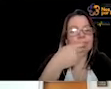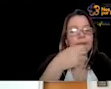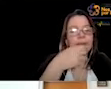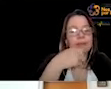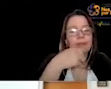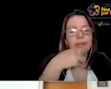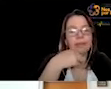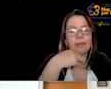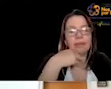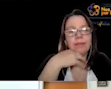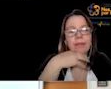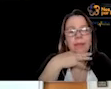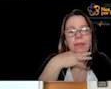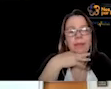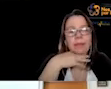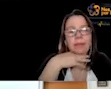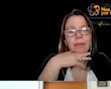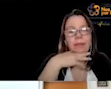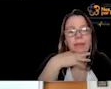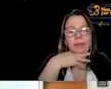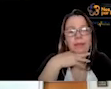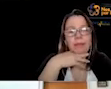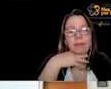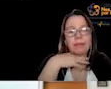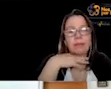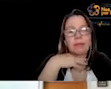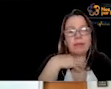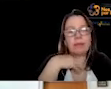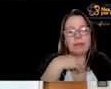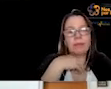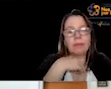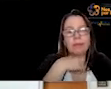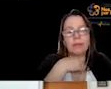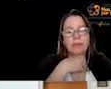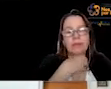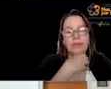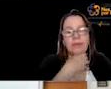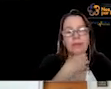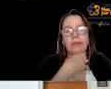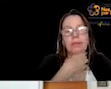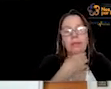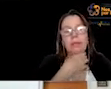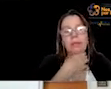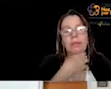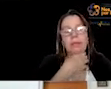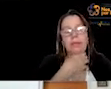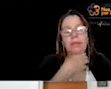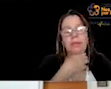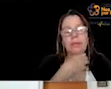presentar básicamente en la vida adulta, más allá de los 50 años. También tenemos lo que es la